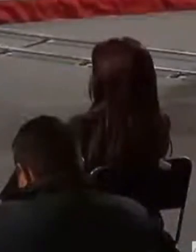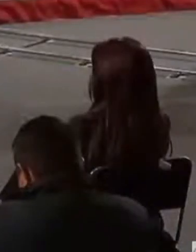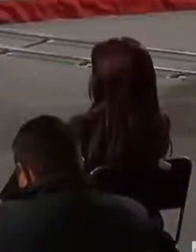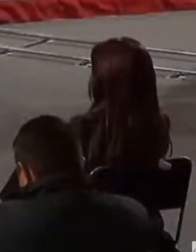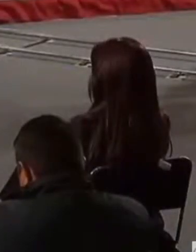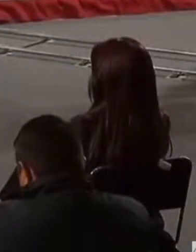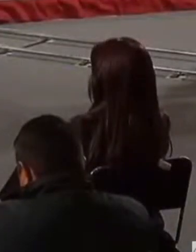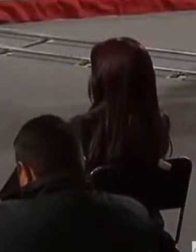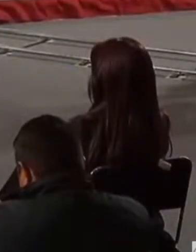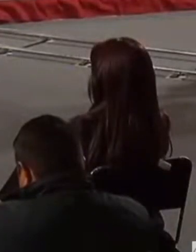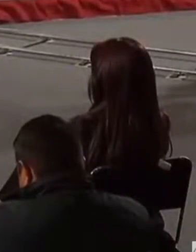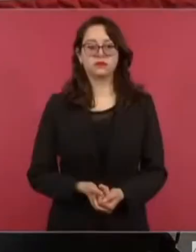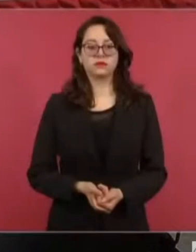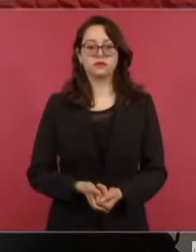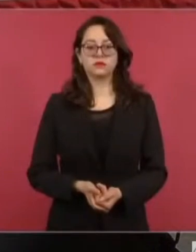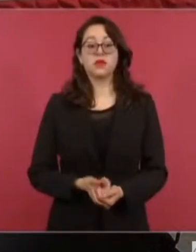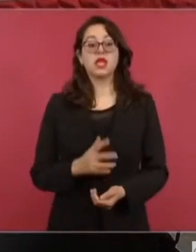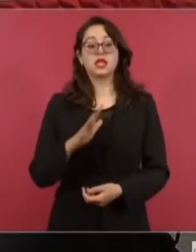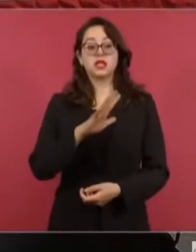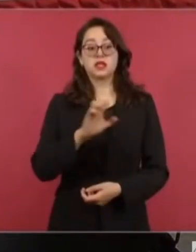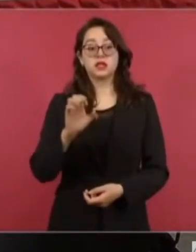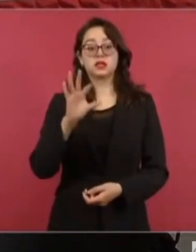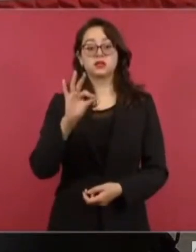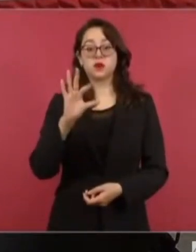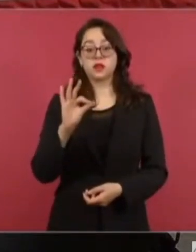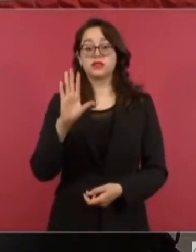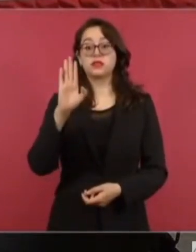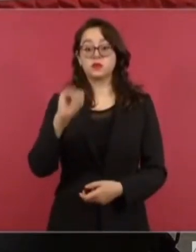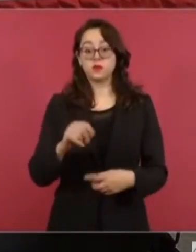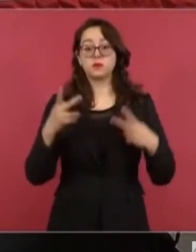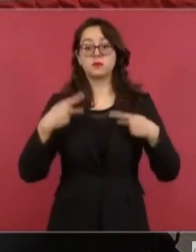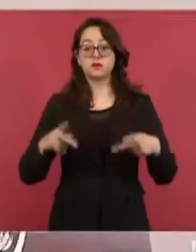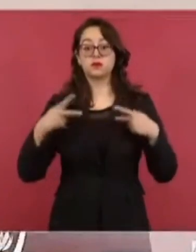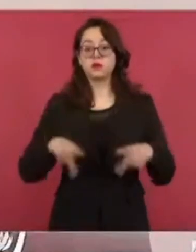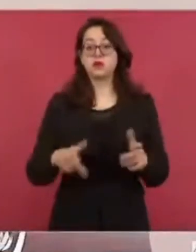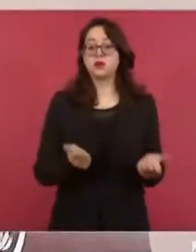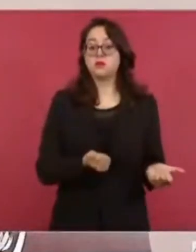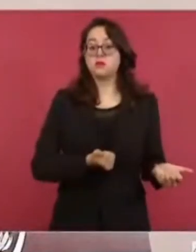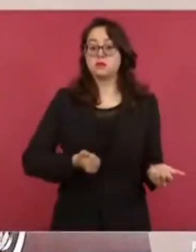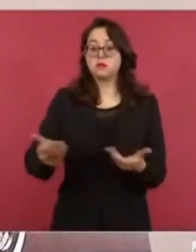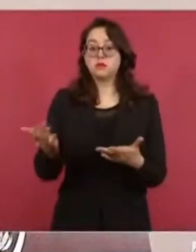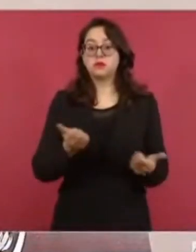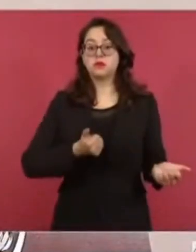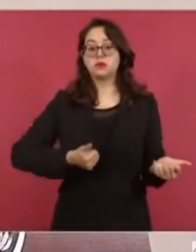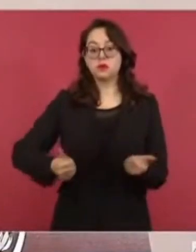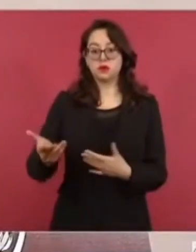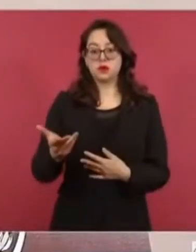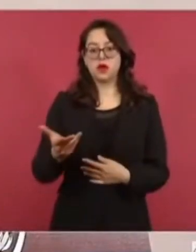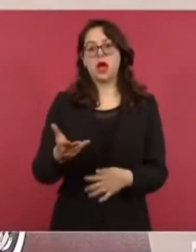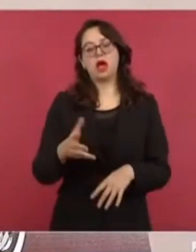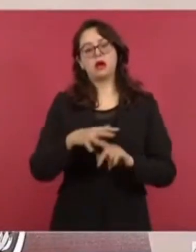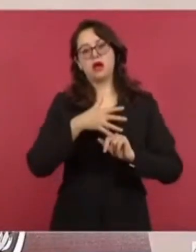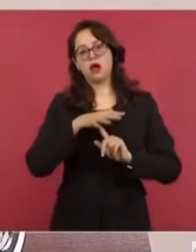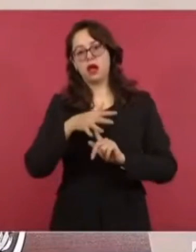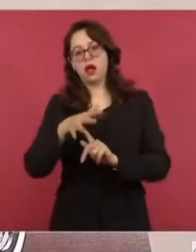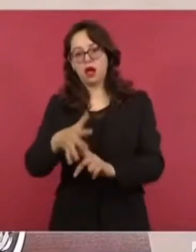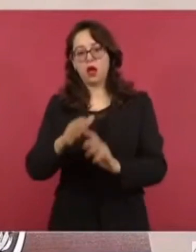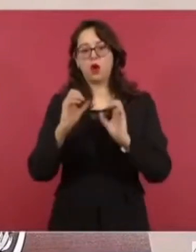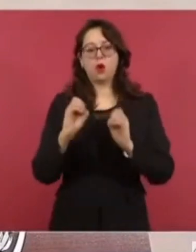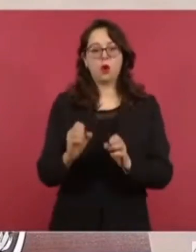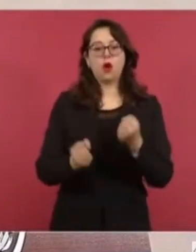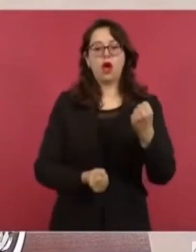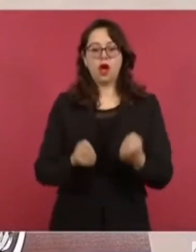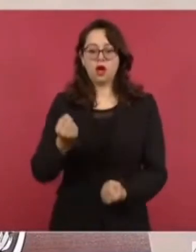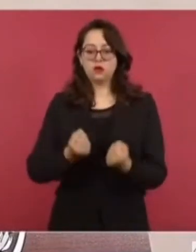549 pacientes trasladados fueron aéreos y terrestres, y como importante señalar que en el